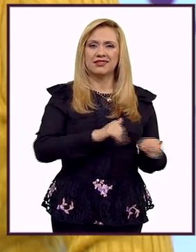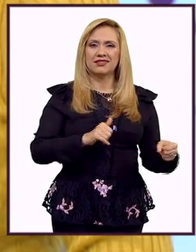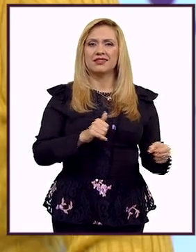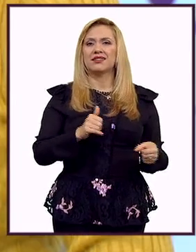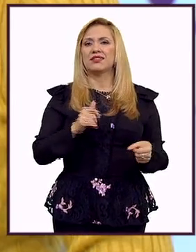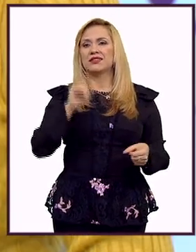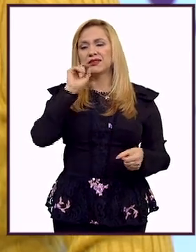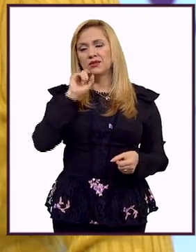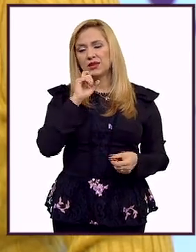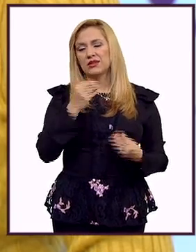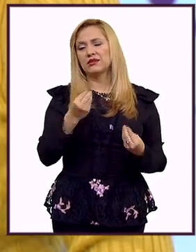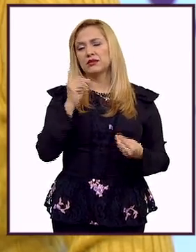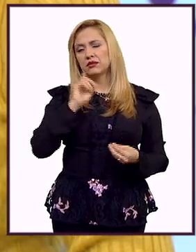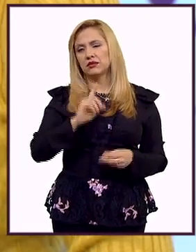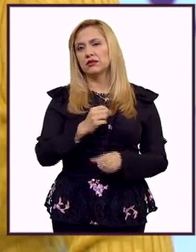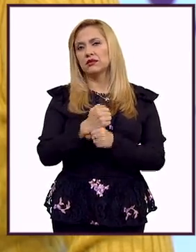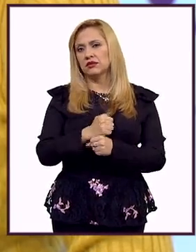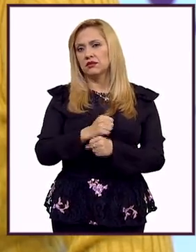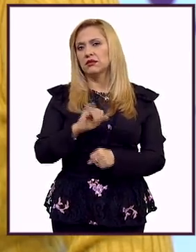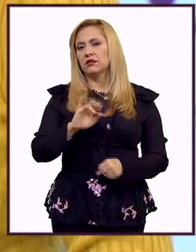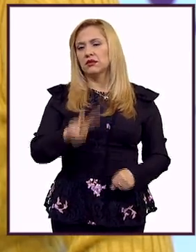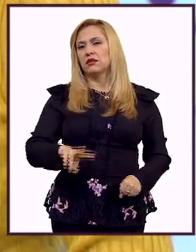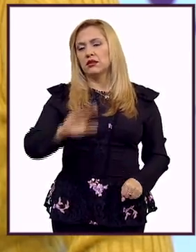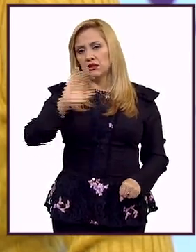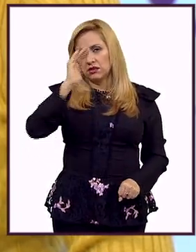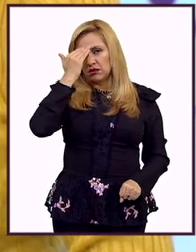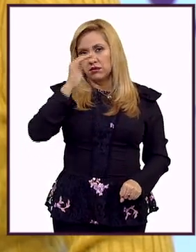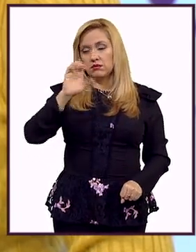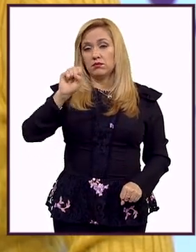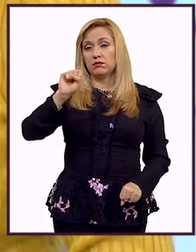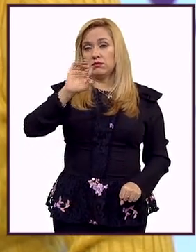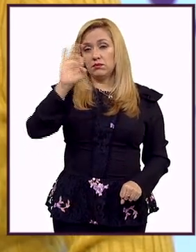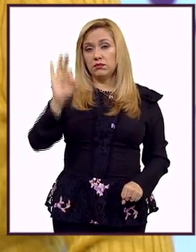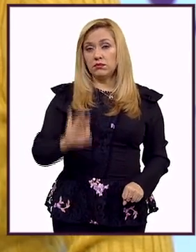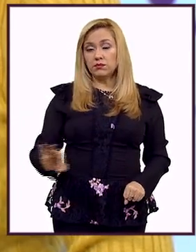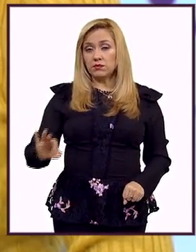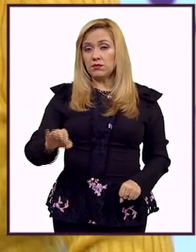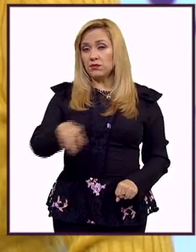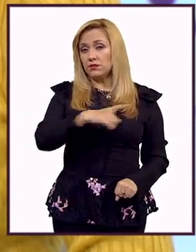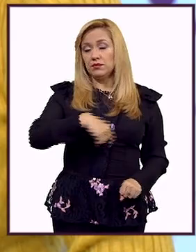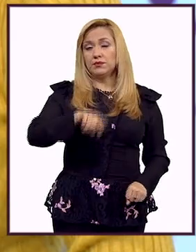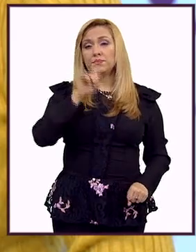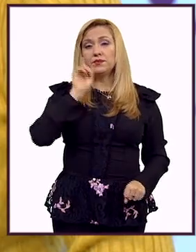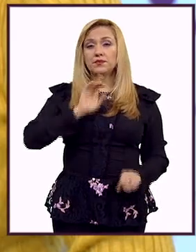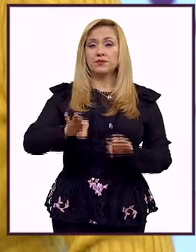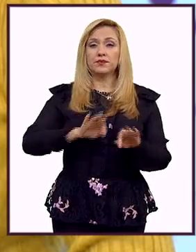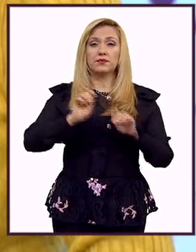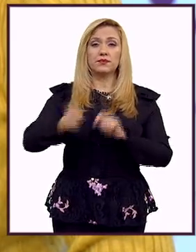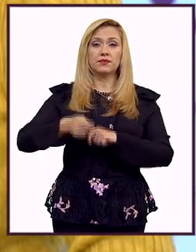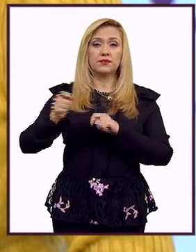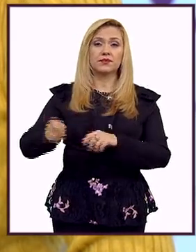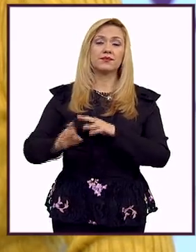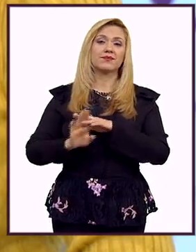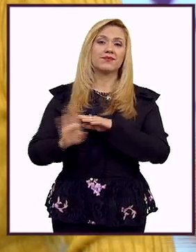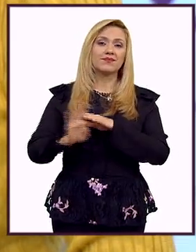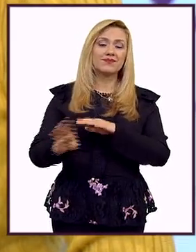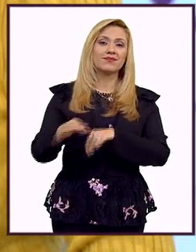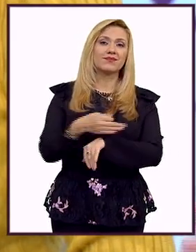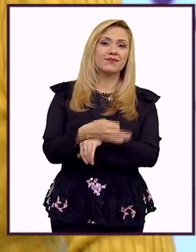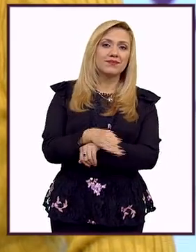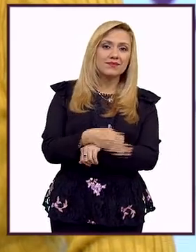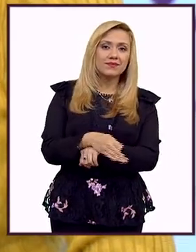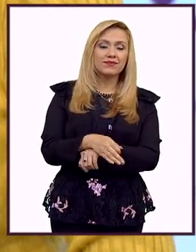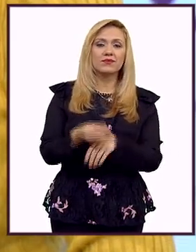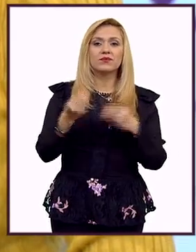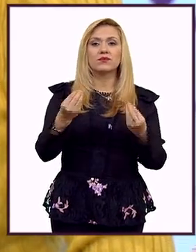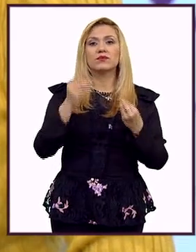acoso sexual a las mujeres jornaleras agrícolas. El 60% de las personas jornaleras agrícolas son migrantes temporales, es decir, muchas